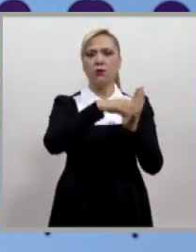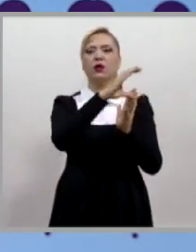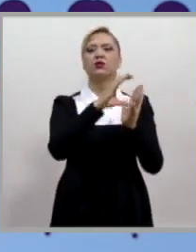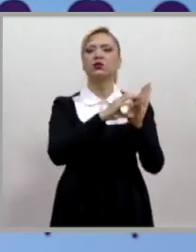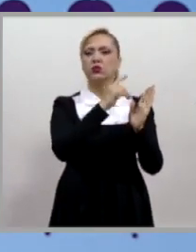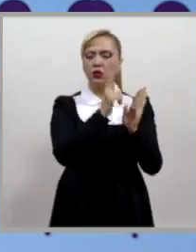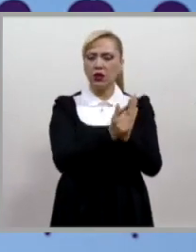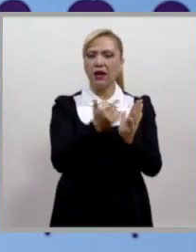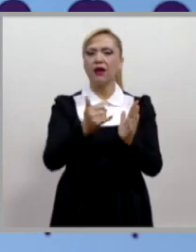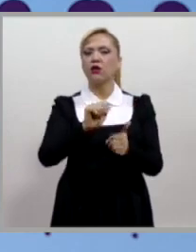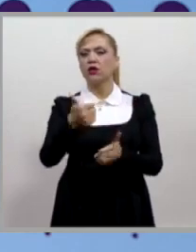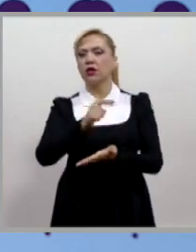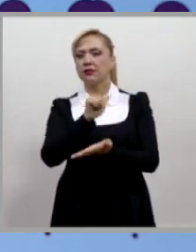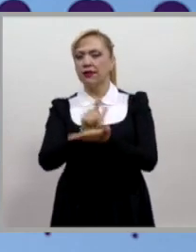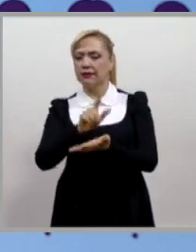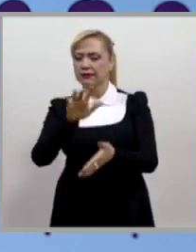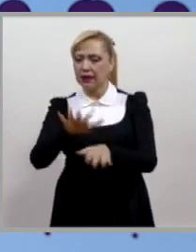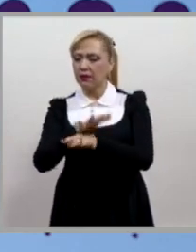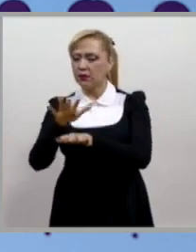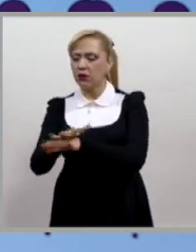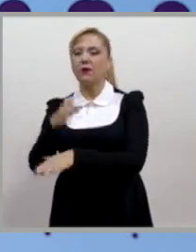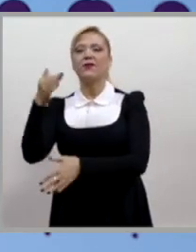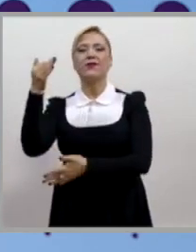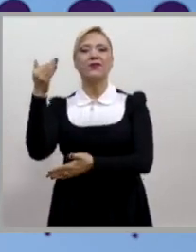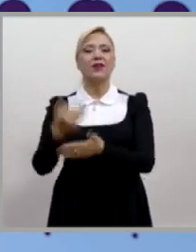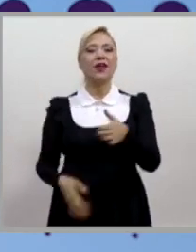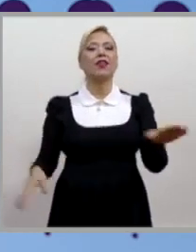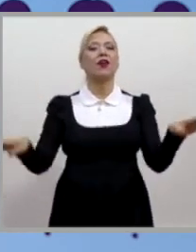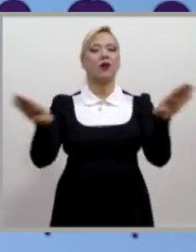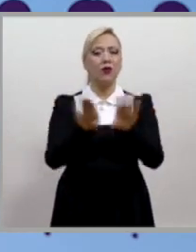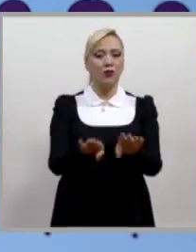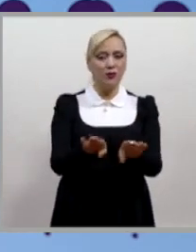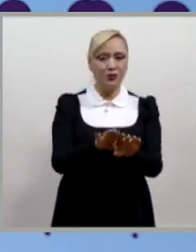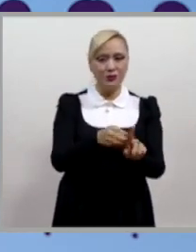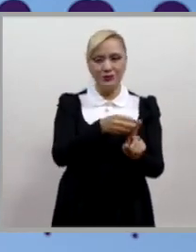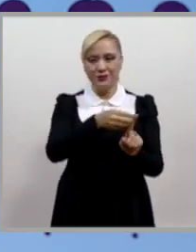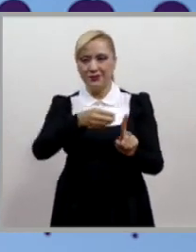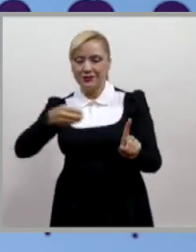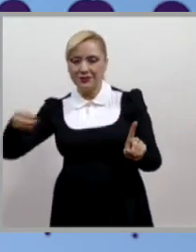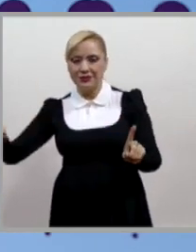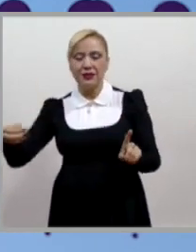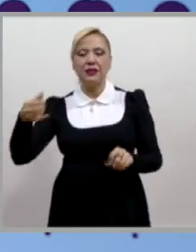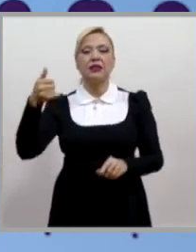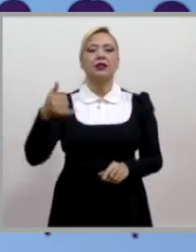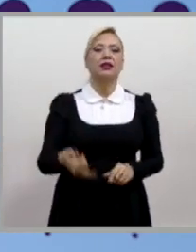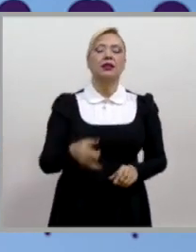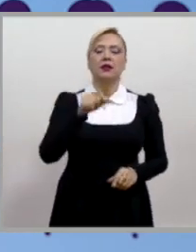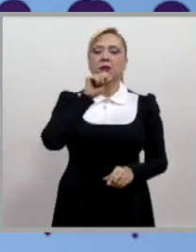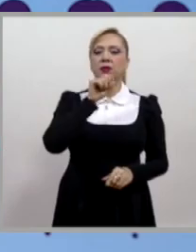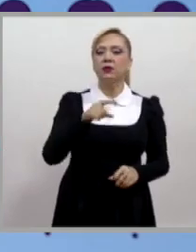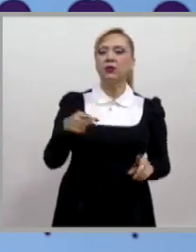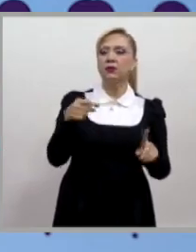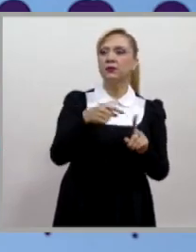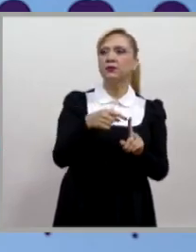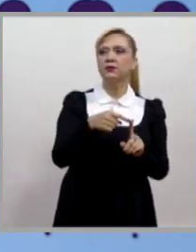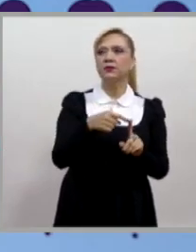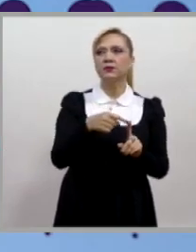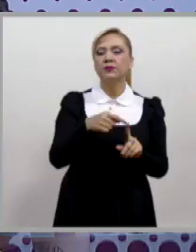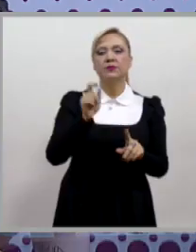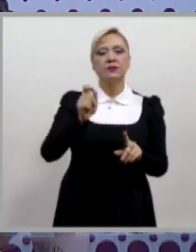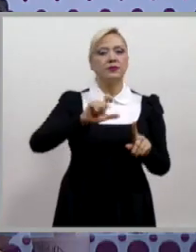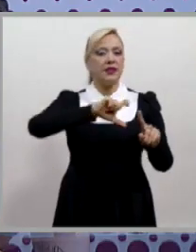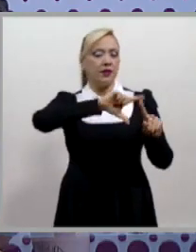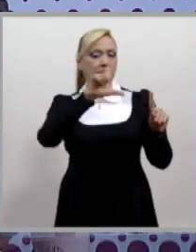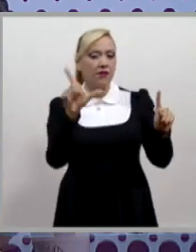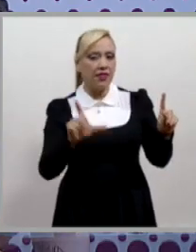legales muy importantes, falta la instrumentación, y me refiero a la reforma en particular constitucional y legal en materia de justicia